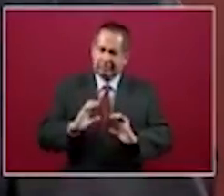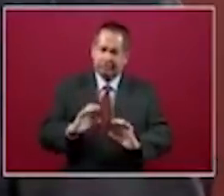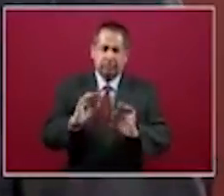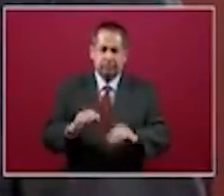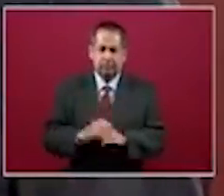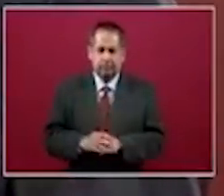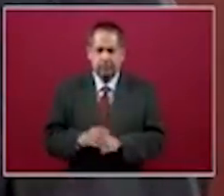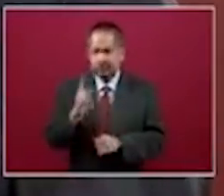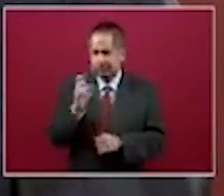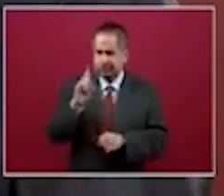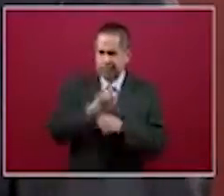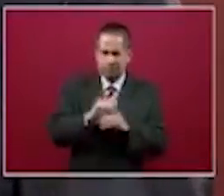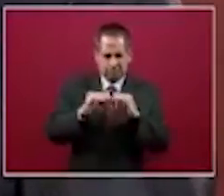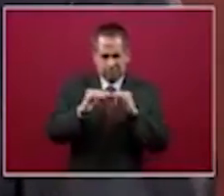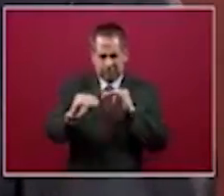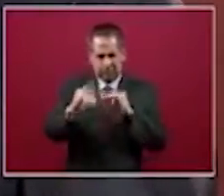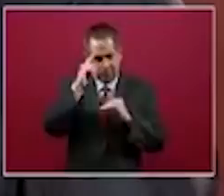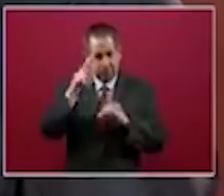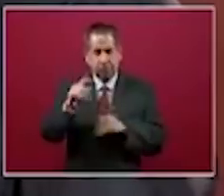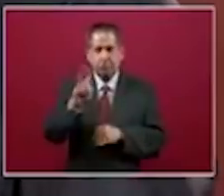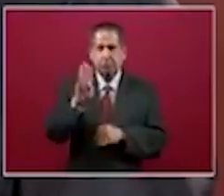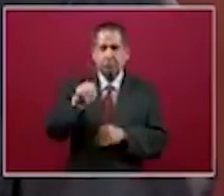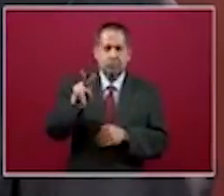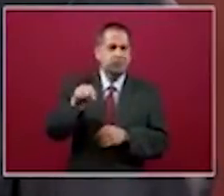100 días de estabilidad en la bolsa,